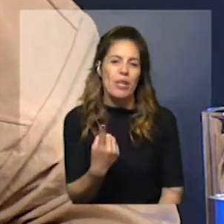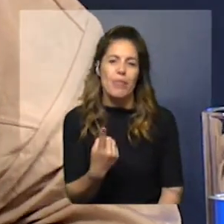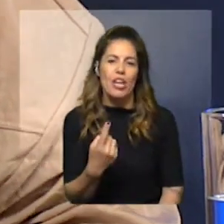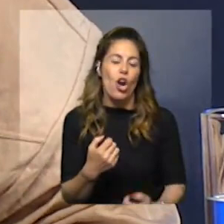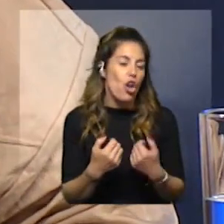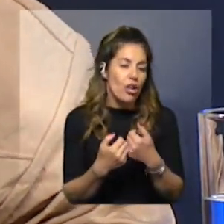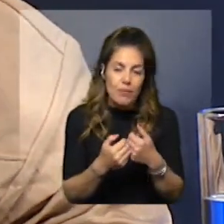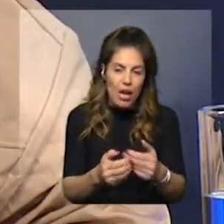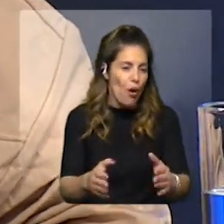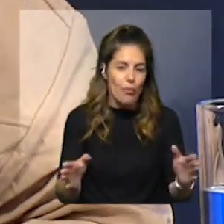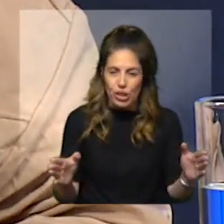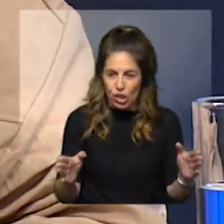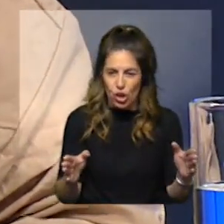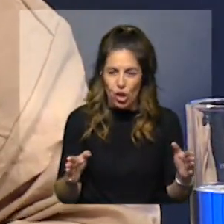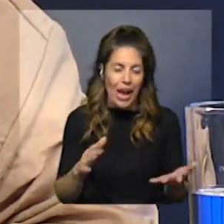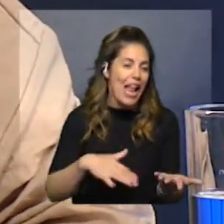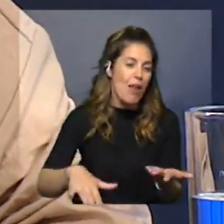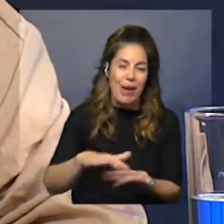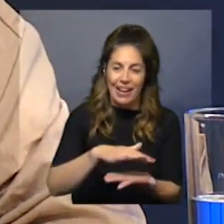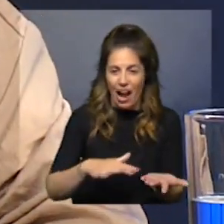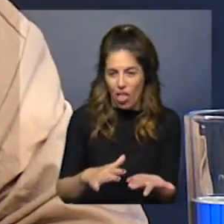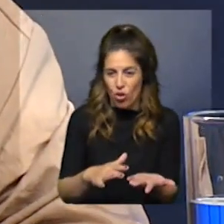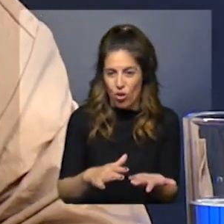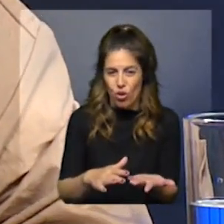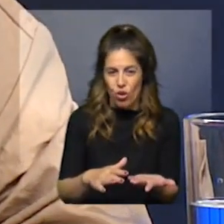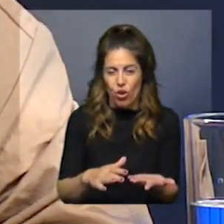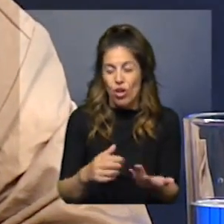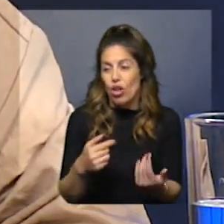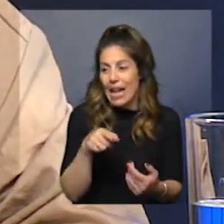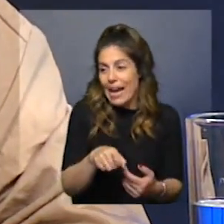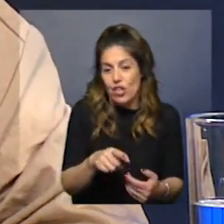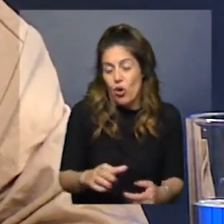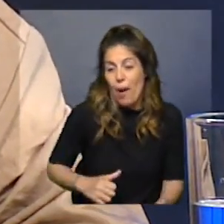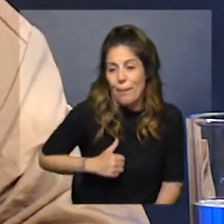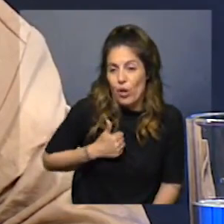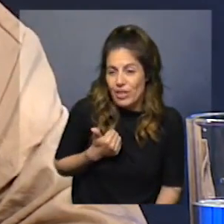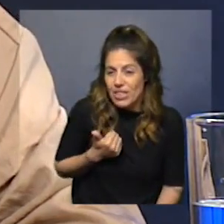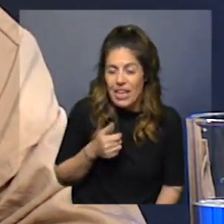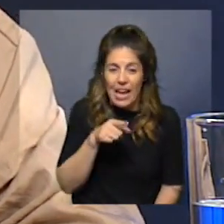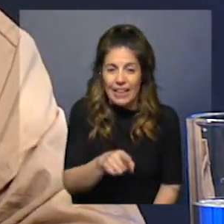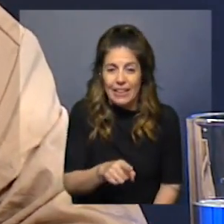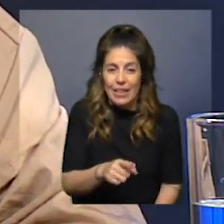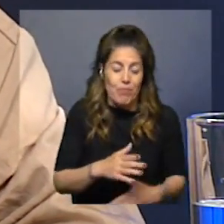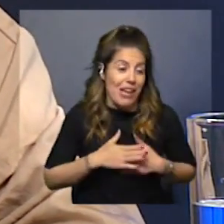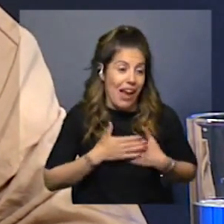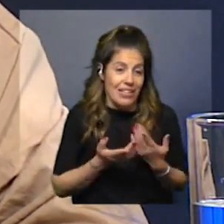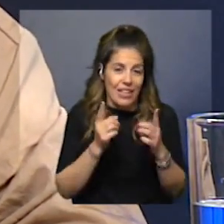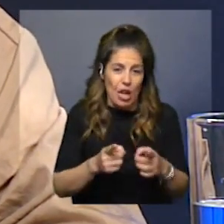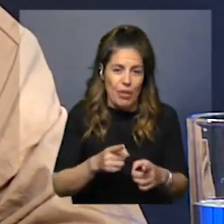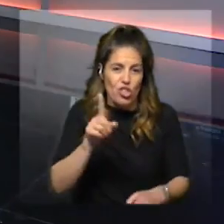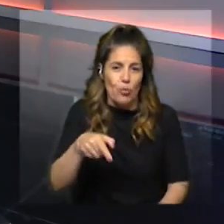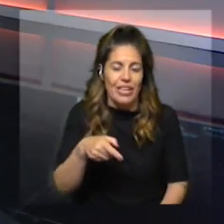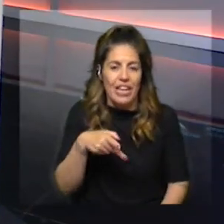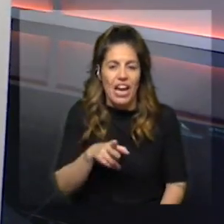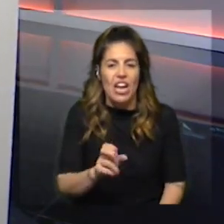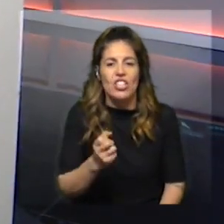que me abrió el mercado, ¿no? Entonces uno ya lo abraza y se encariña, porque, o sea, yo venía de la charanga, en